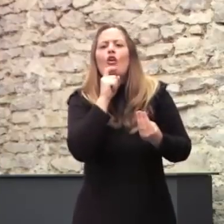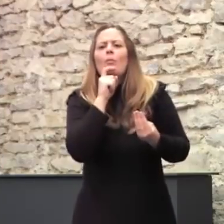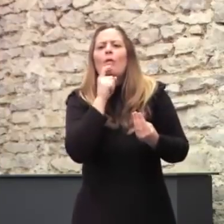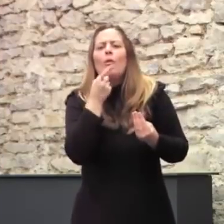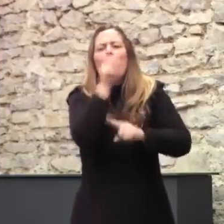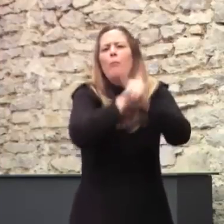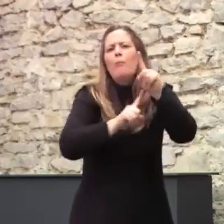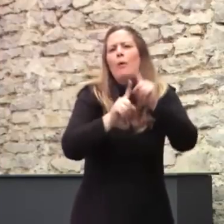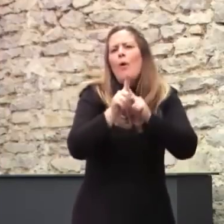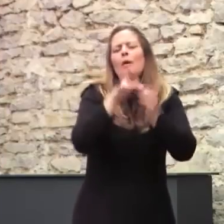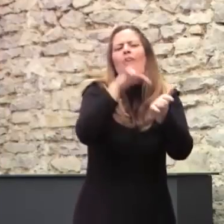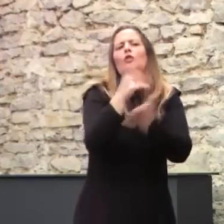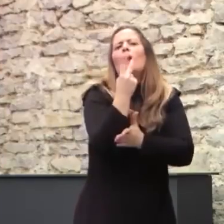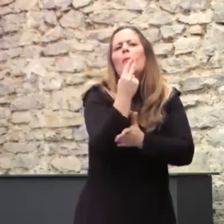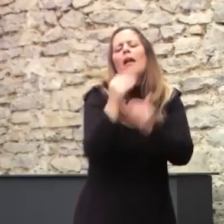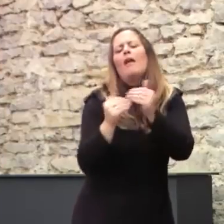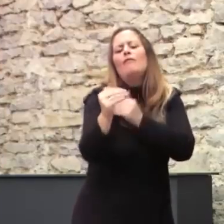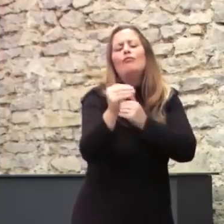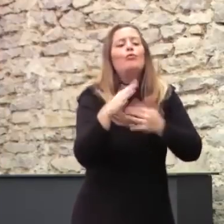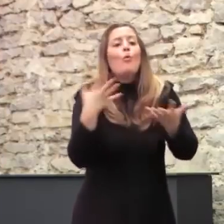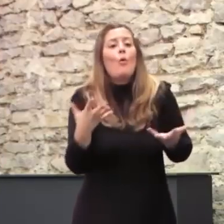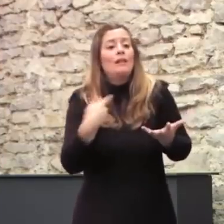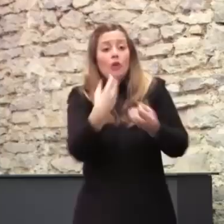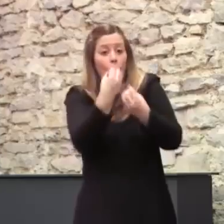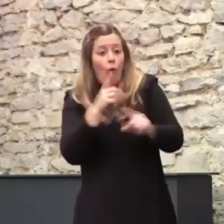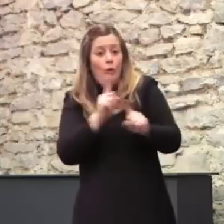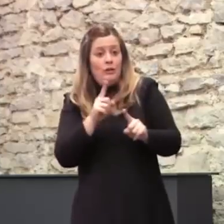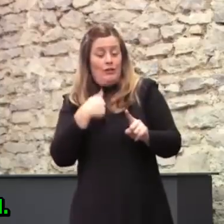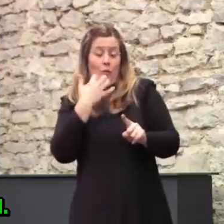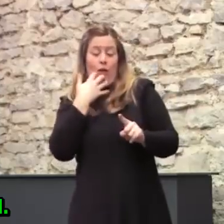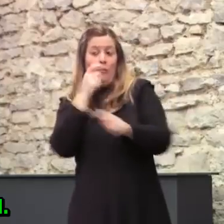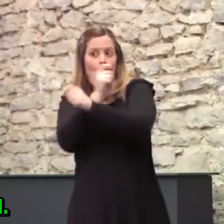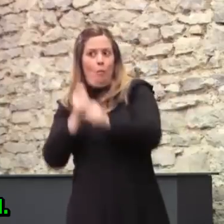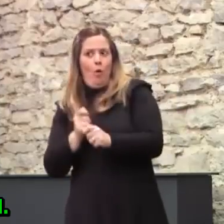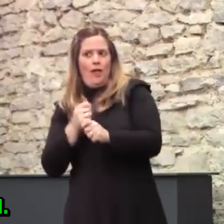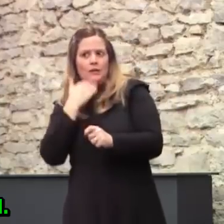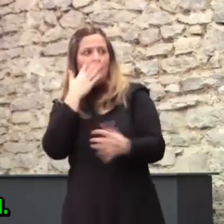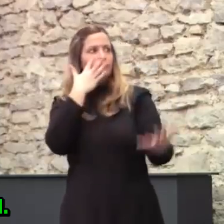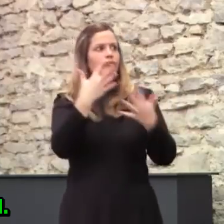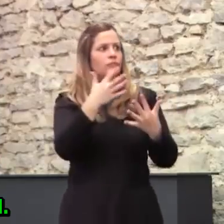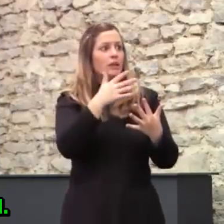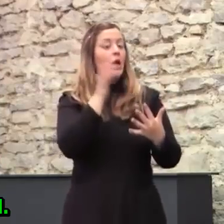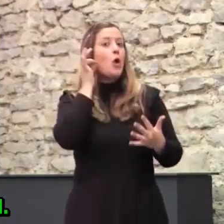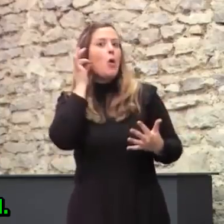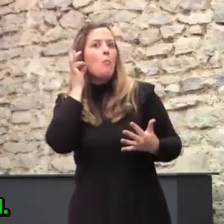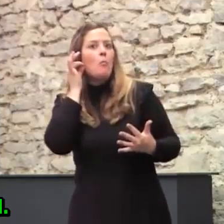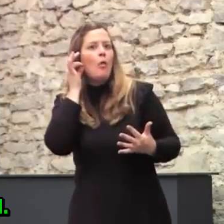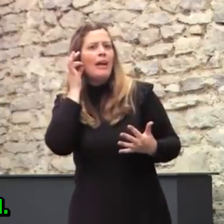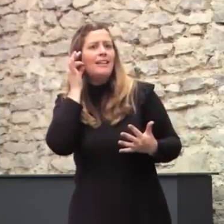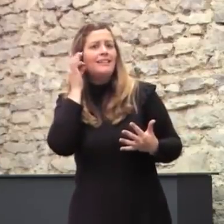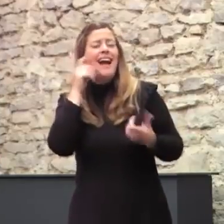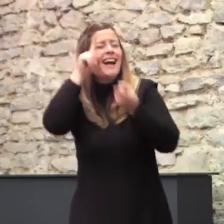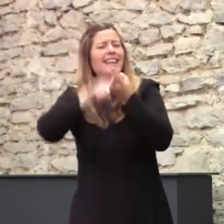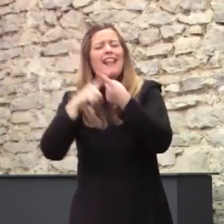¿Cuáles son los problemas a los que se enfrenta una pareja, ¿no? A mí, por ejemplo, me llama mucho la atención en las bodas cuando las mujeres que llevan 60 años casados lloran de